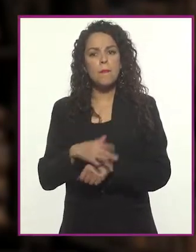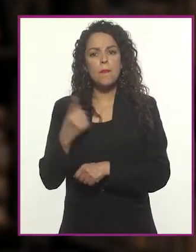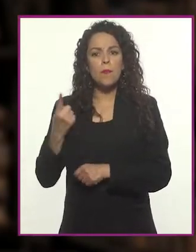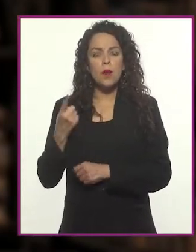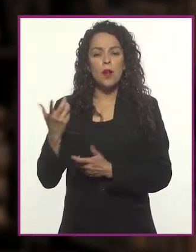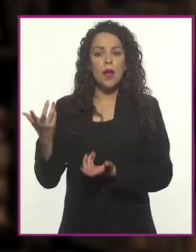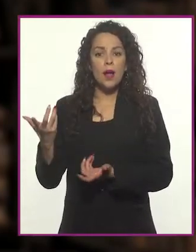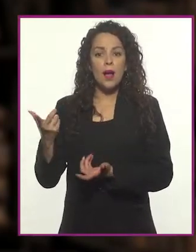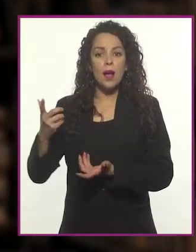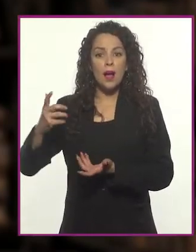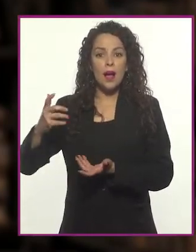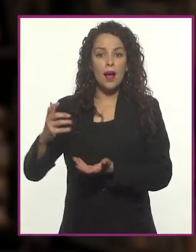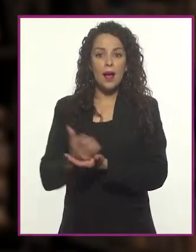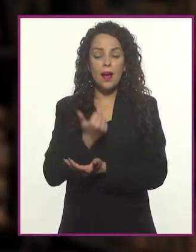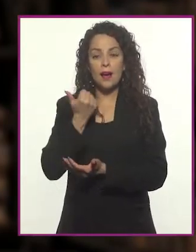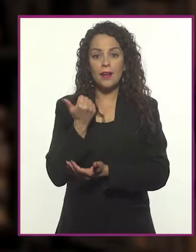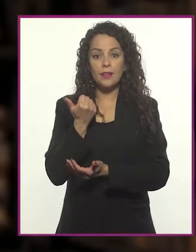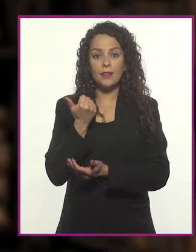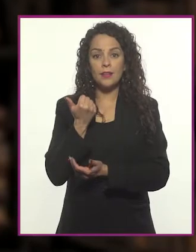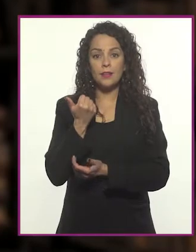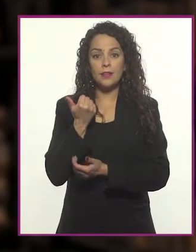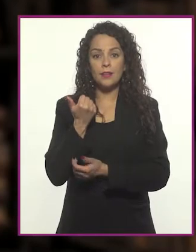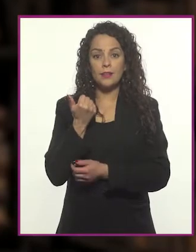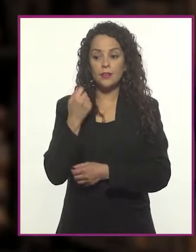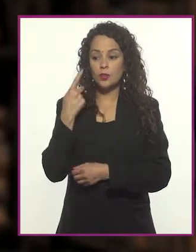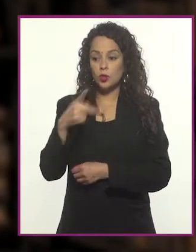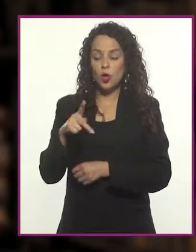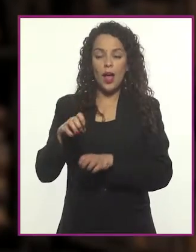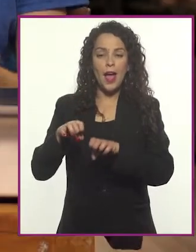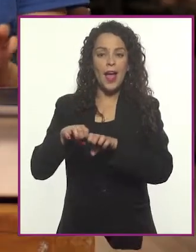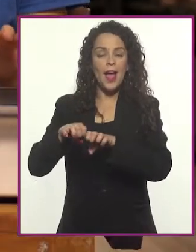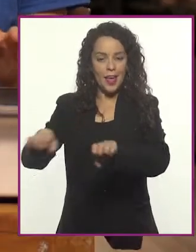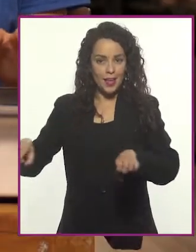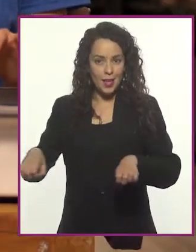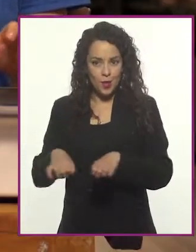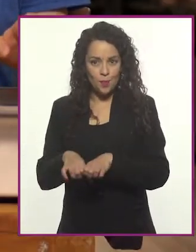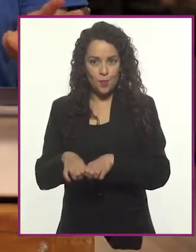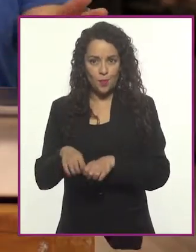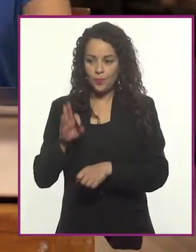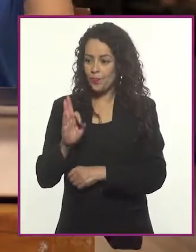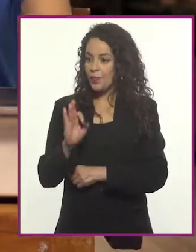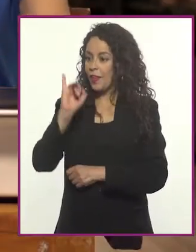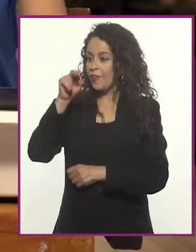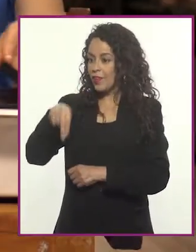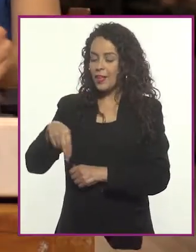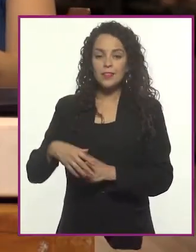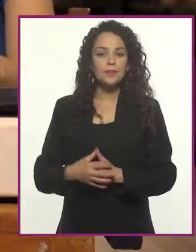triunfo de su equipo. Fin.